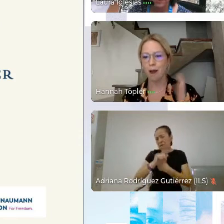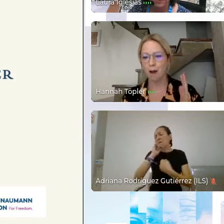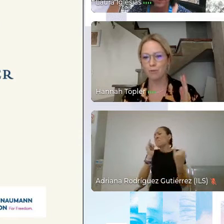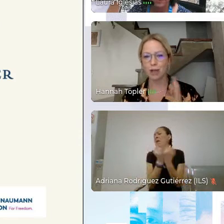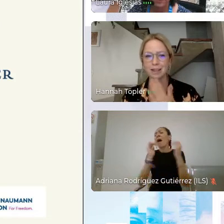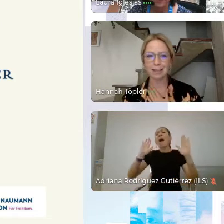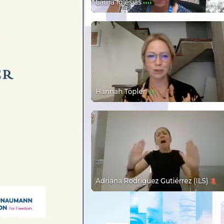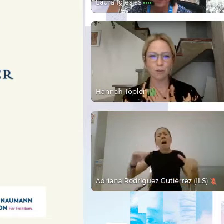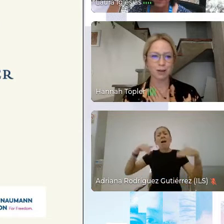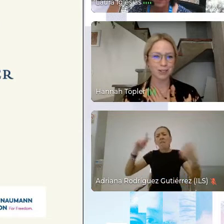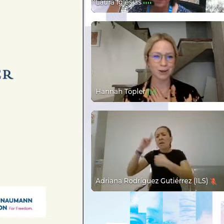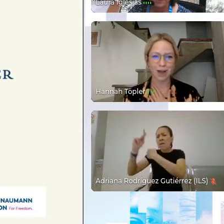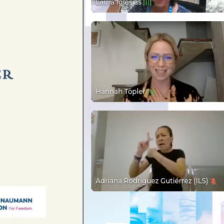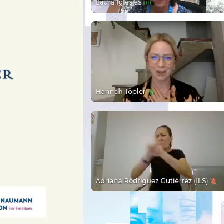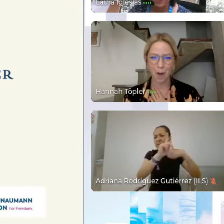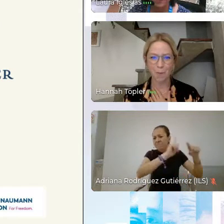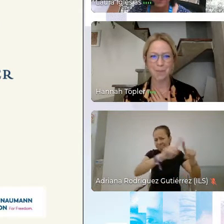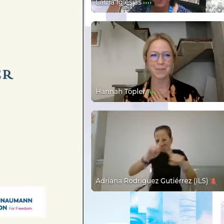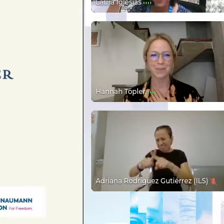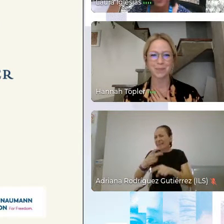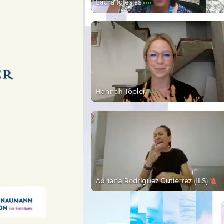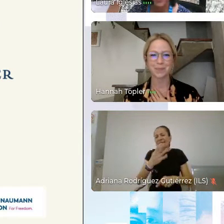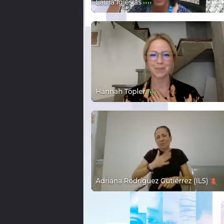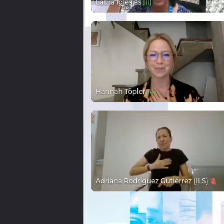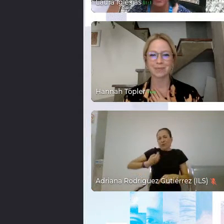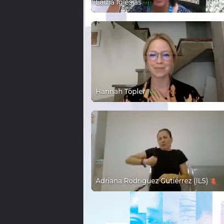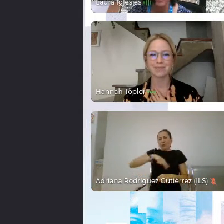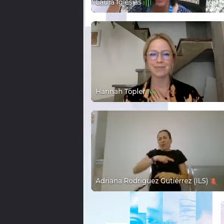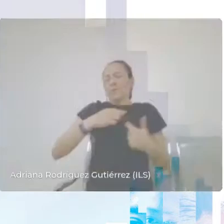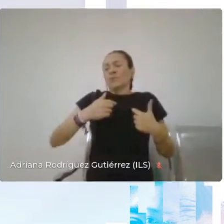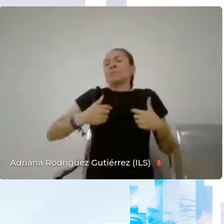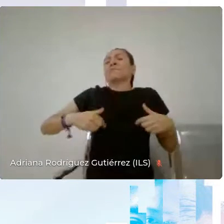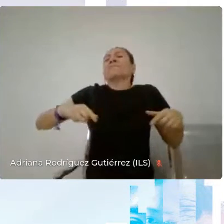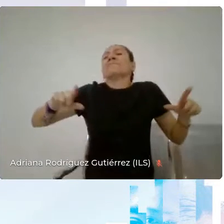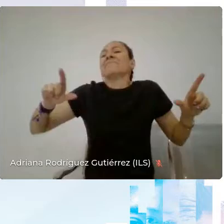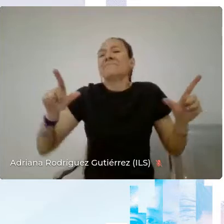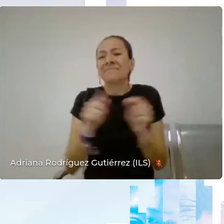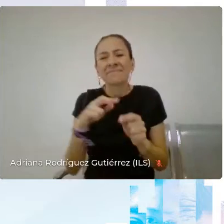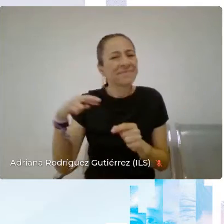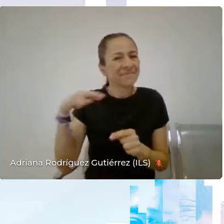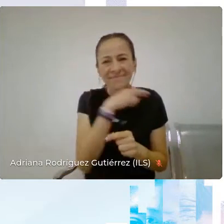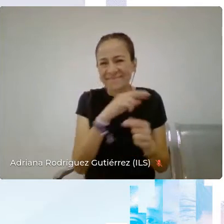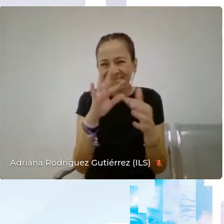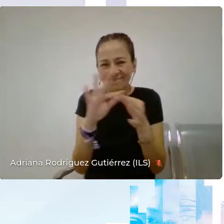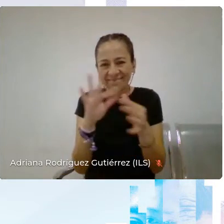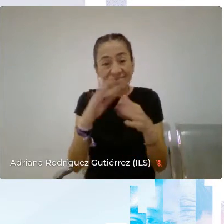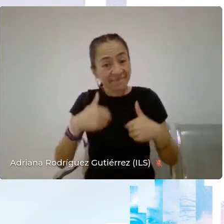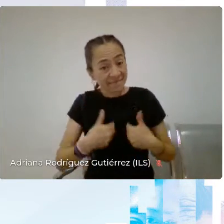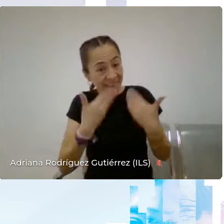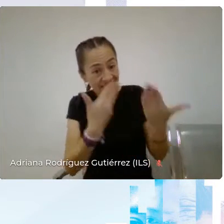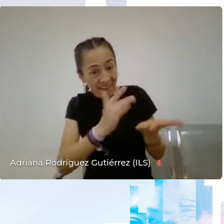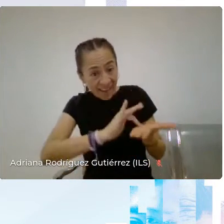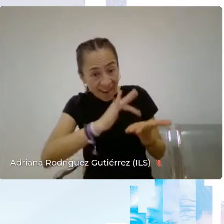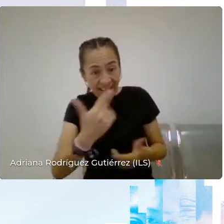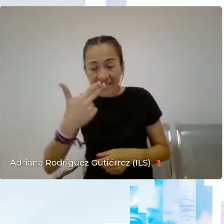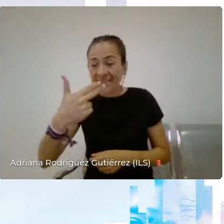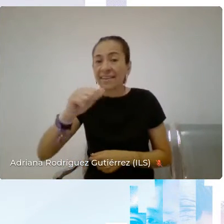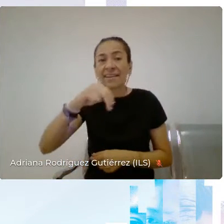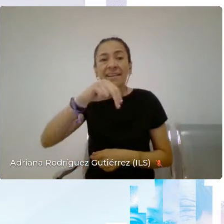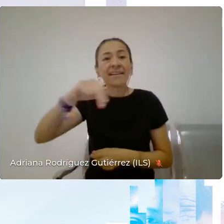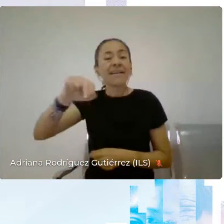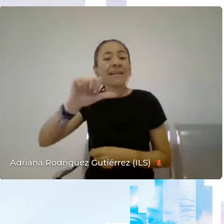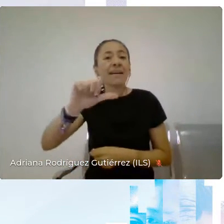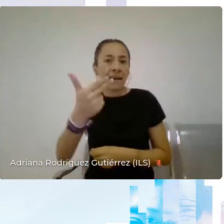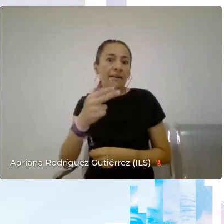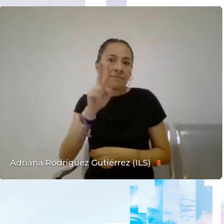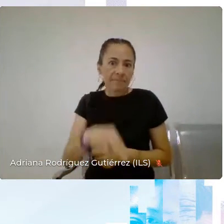como muy en resumen nuestro caso. Muchas gracias, Ana. Súper interesante cómo nos cuentas a través de